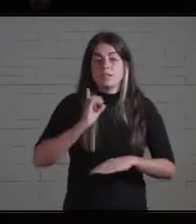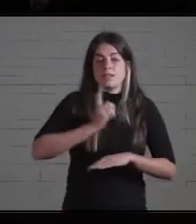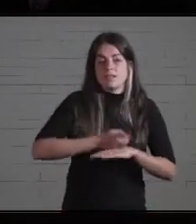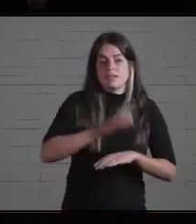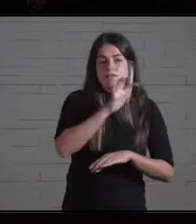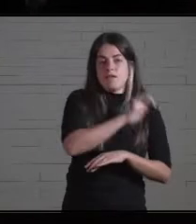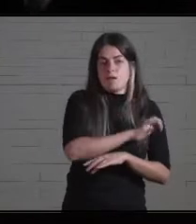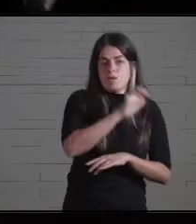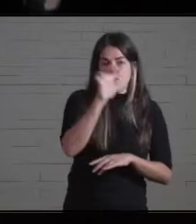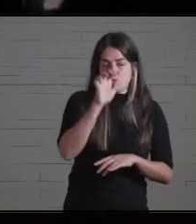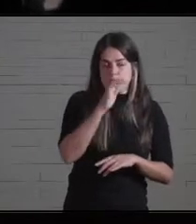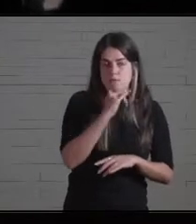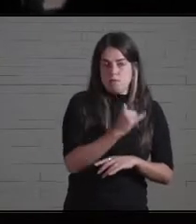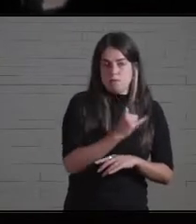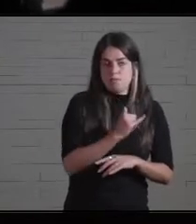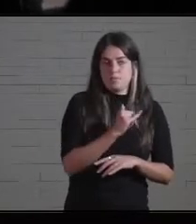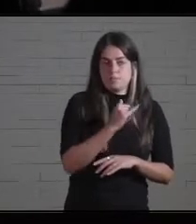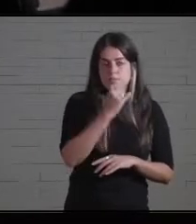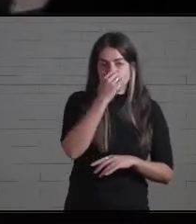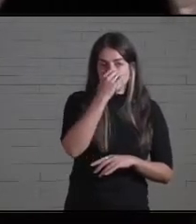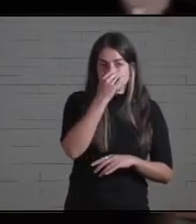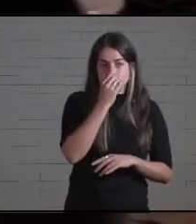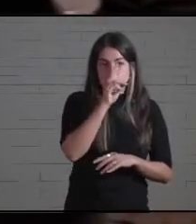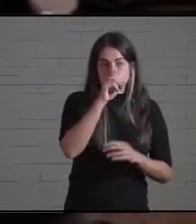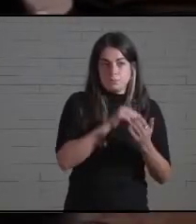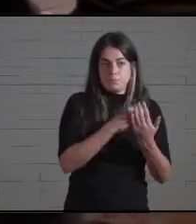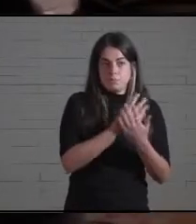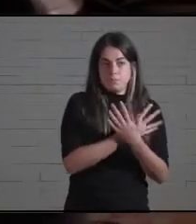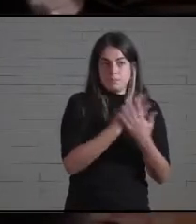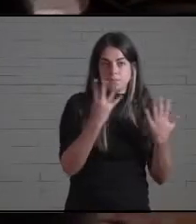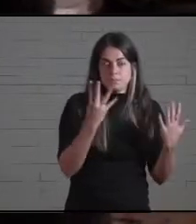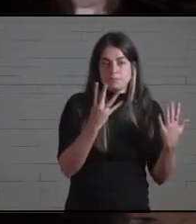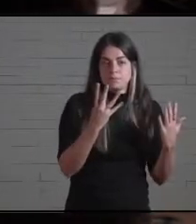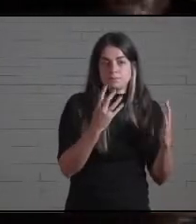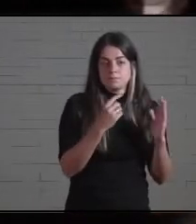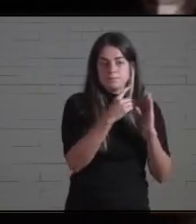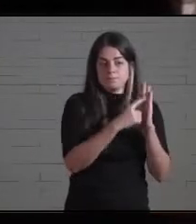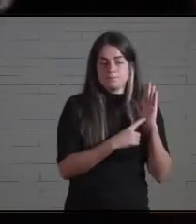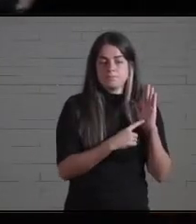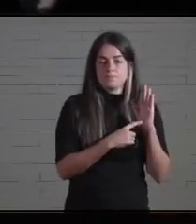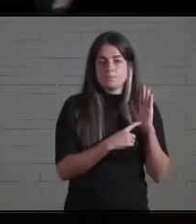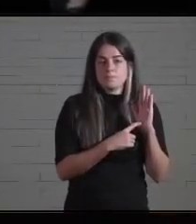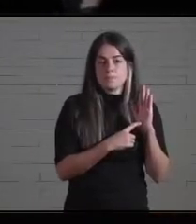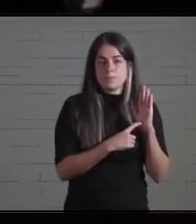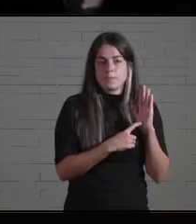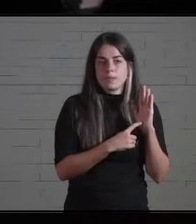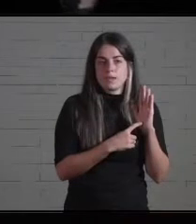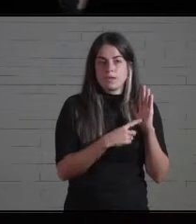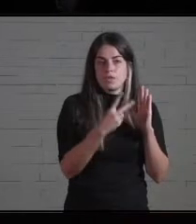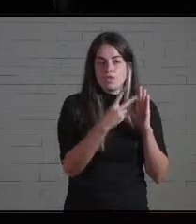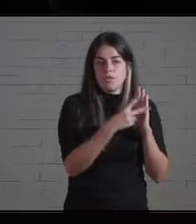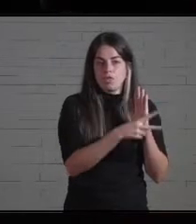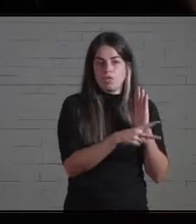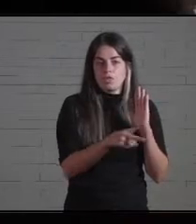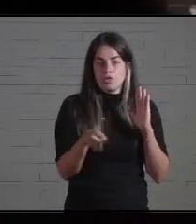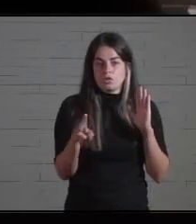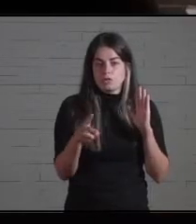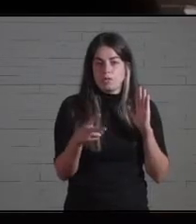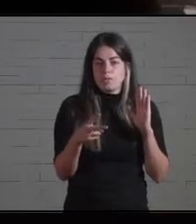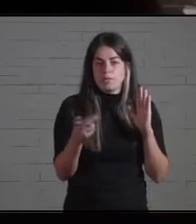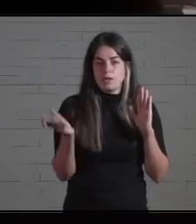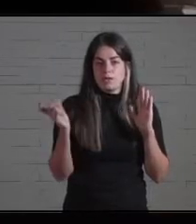europea del 2019 que marca la nueva 2 semanas con